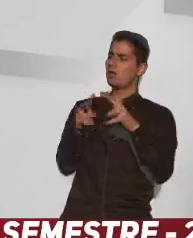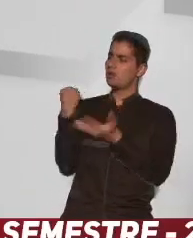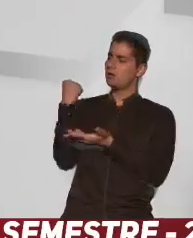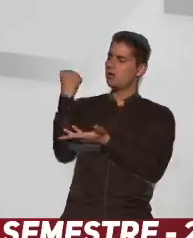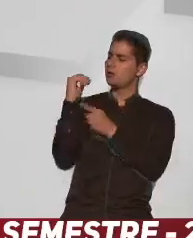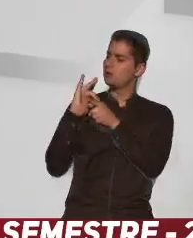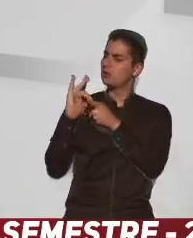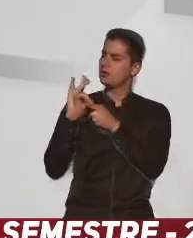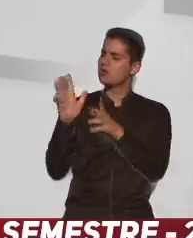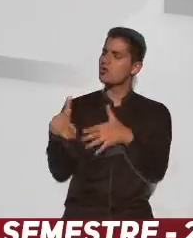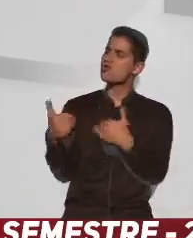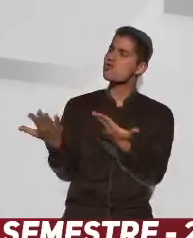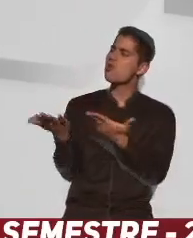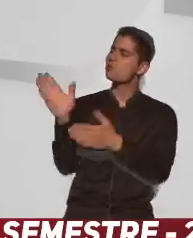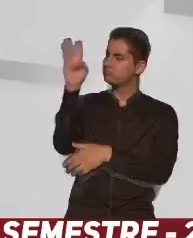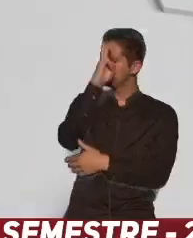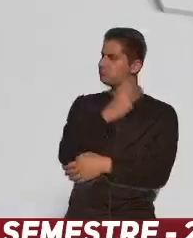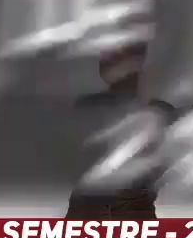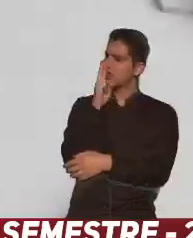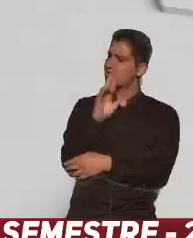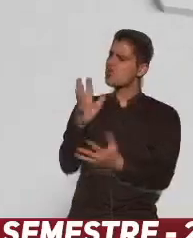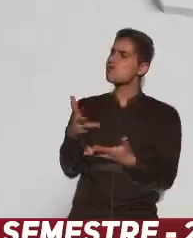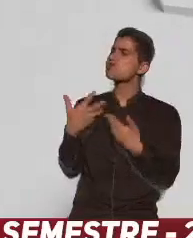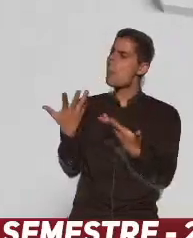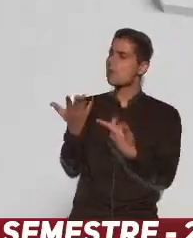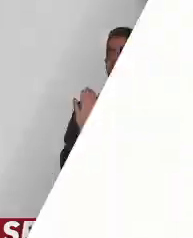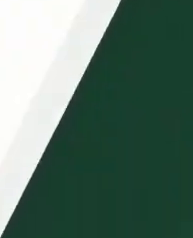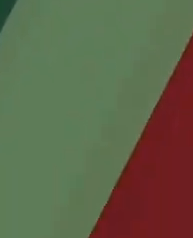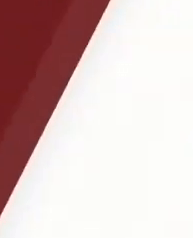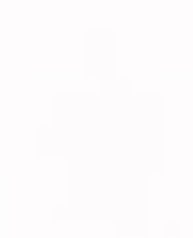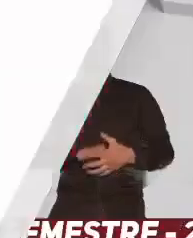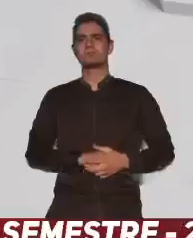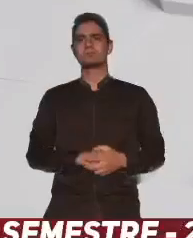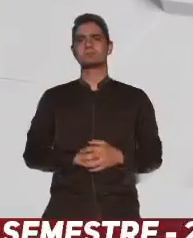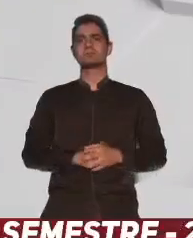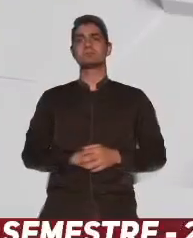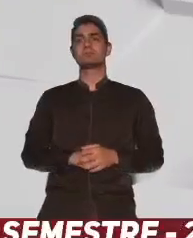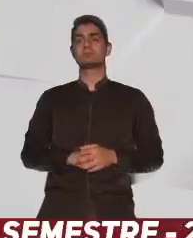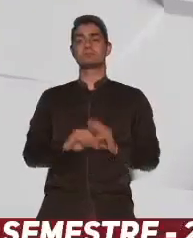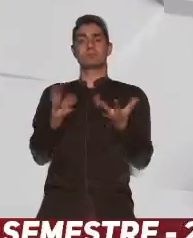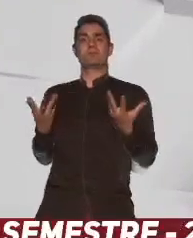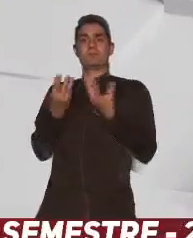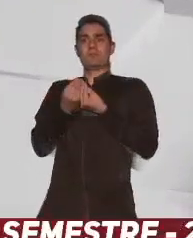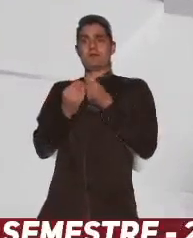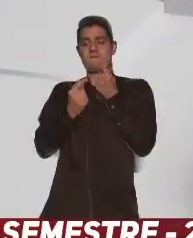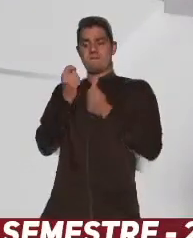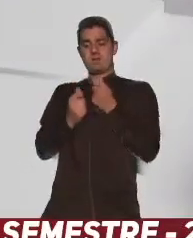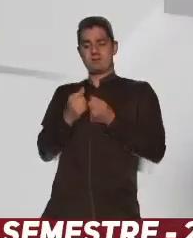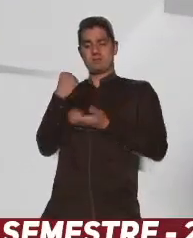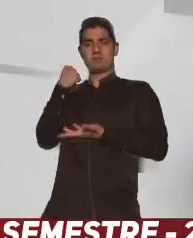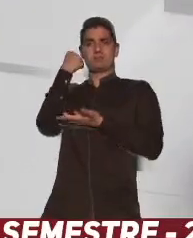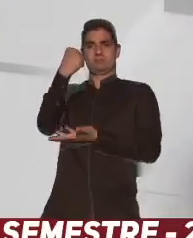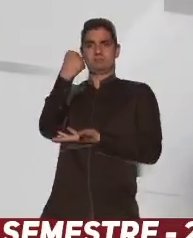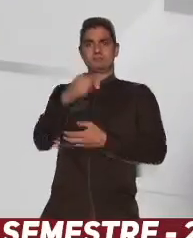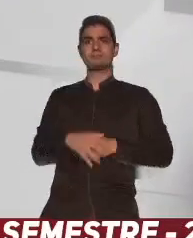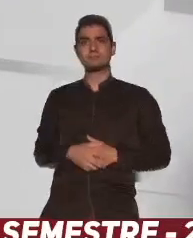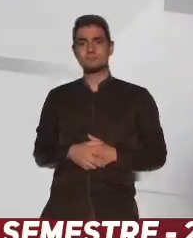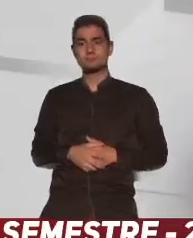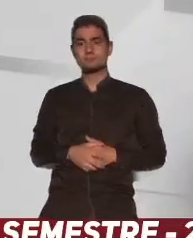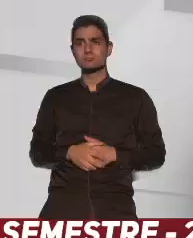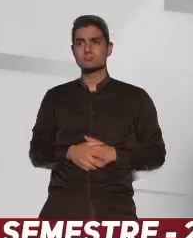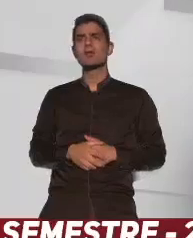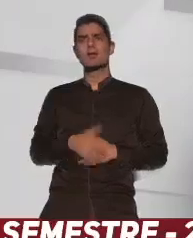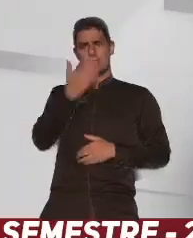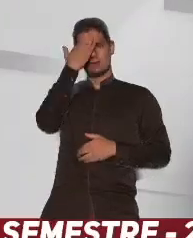presupuesto en nuestra institución. Comando Financiero y Presupuestal. Para dar cumplimiento a las tareas asignadas al inicio de